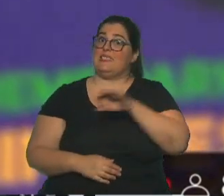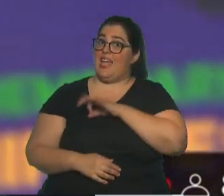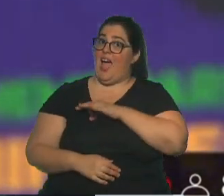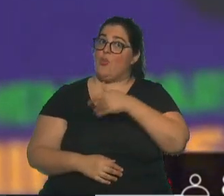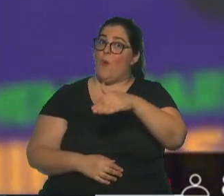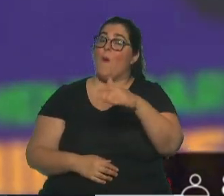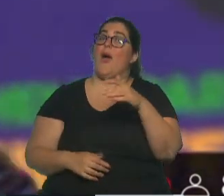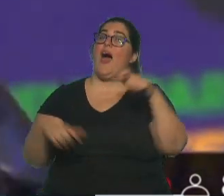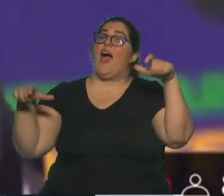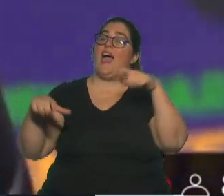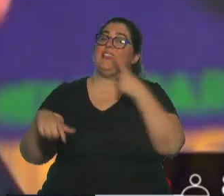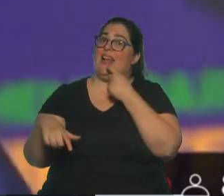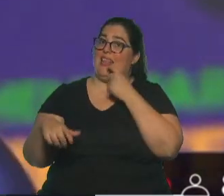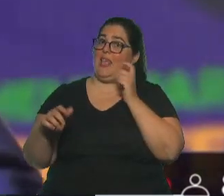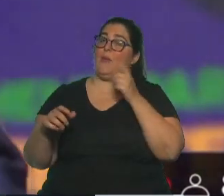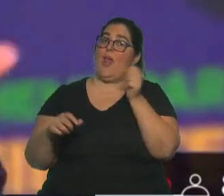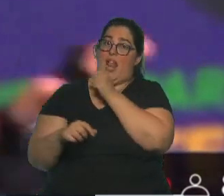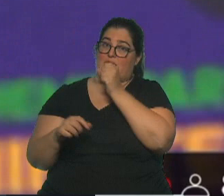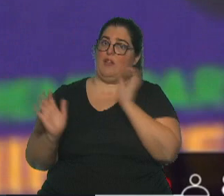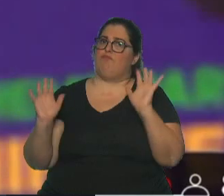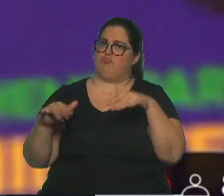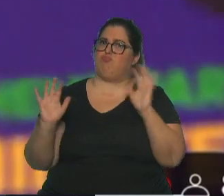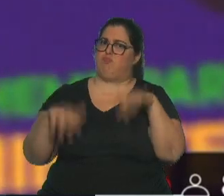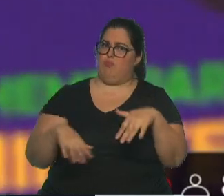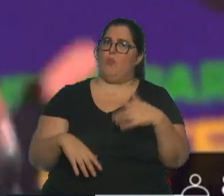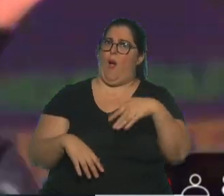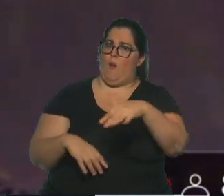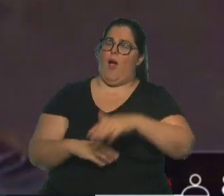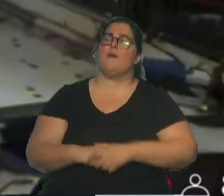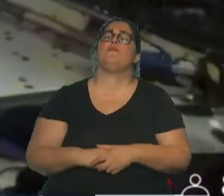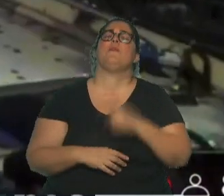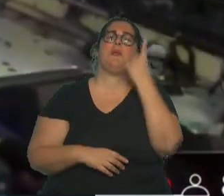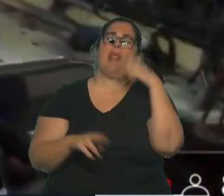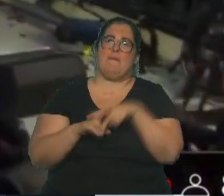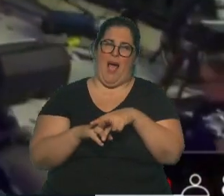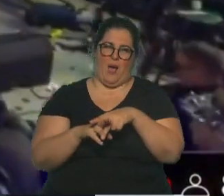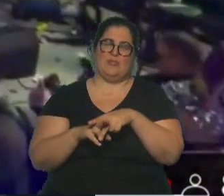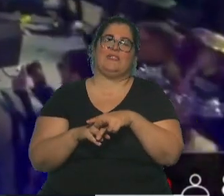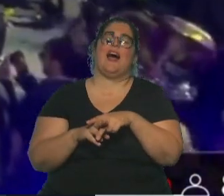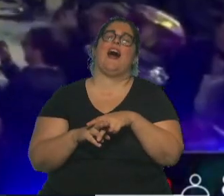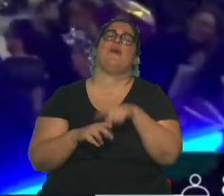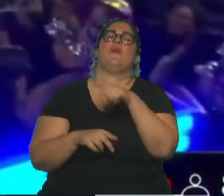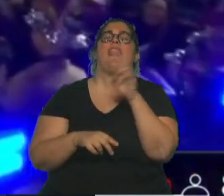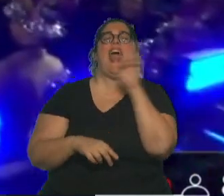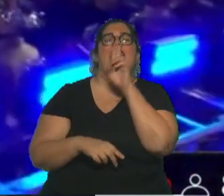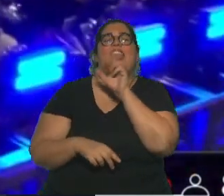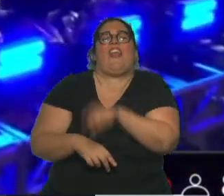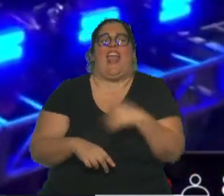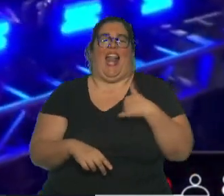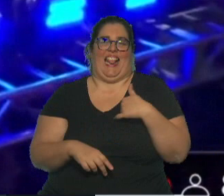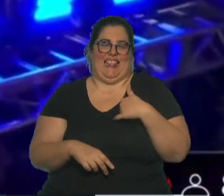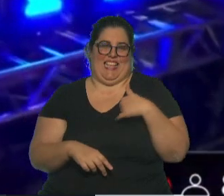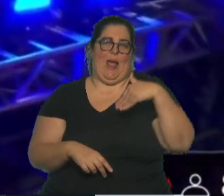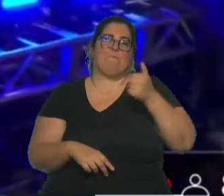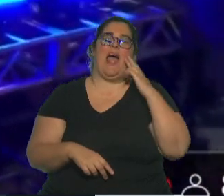River. Sí. Así impresionante. Que viene con todo. Nos vamos a la primera pausa con la nena de Argentina, María